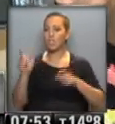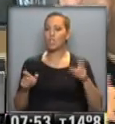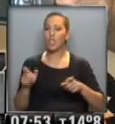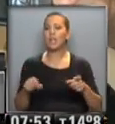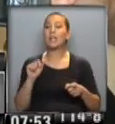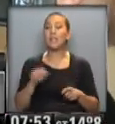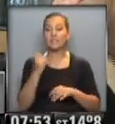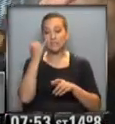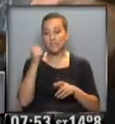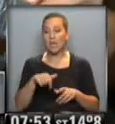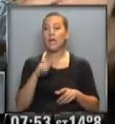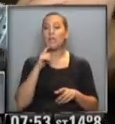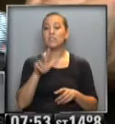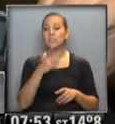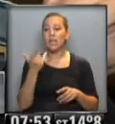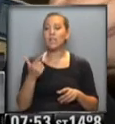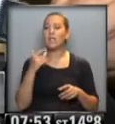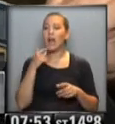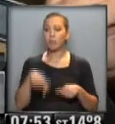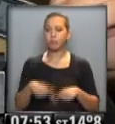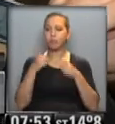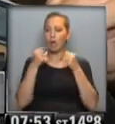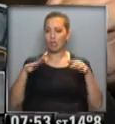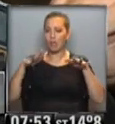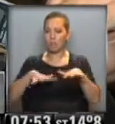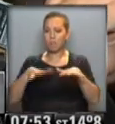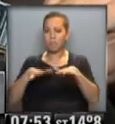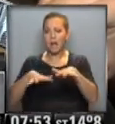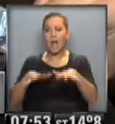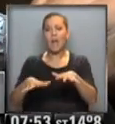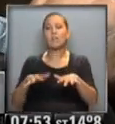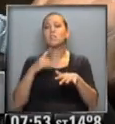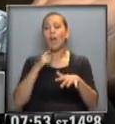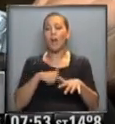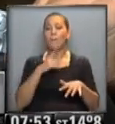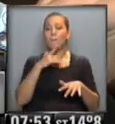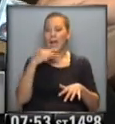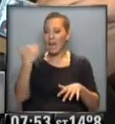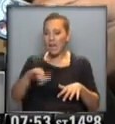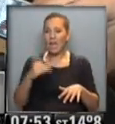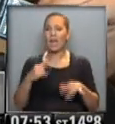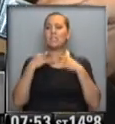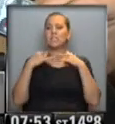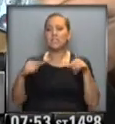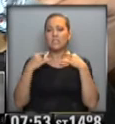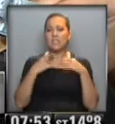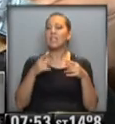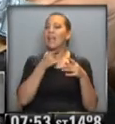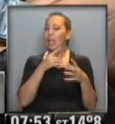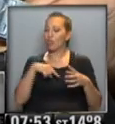por tercera vez se ha expresado masivamente ocupando el espacio público al grito de